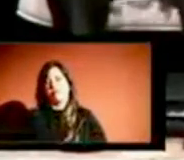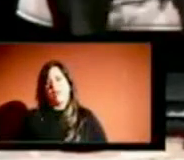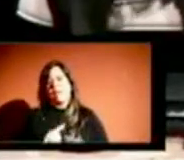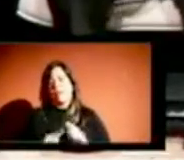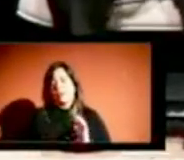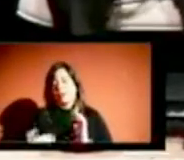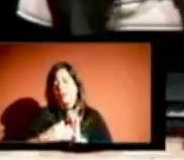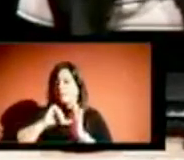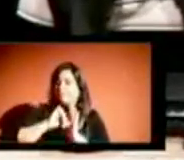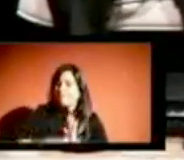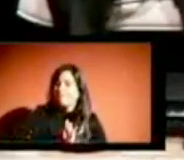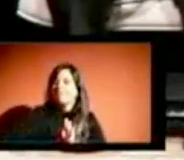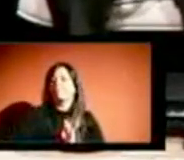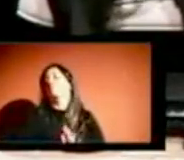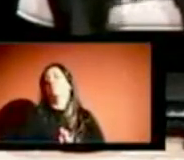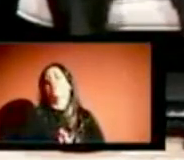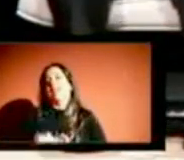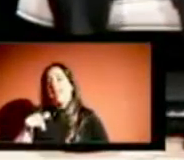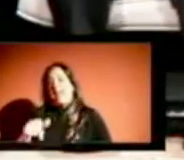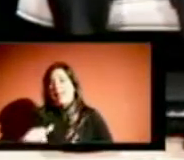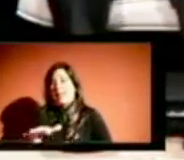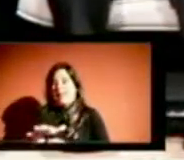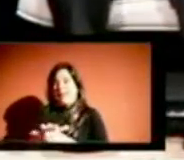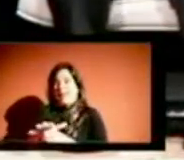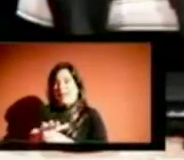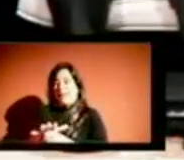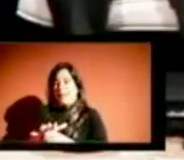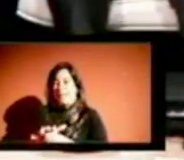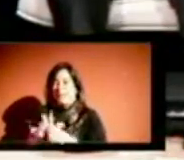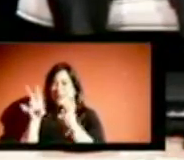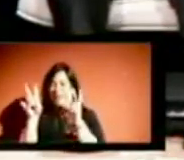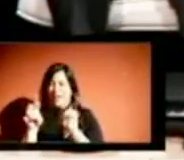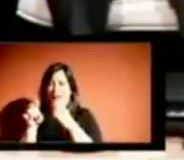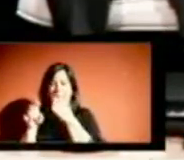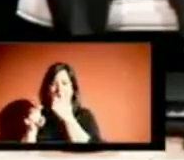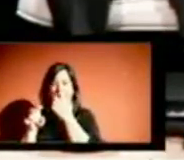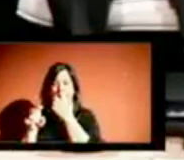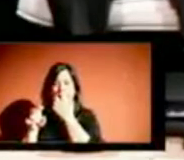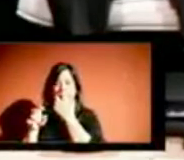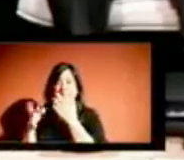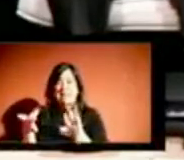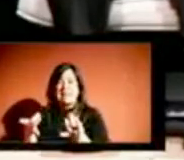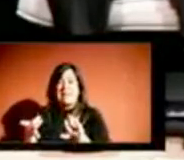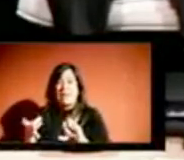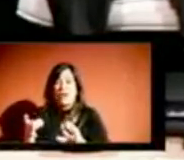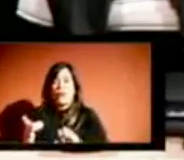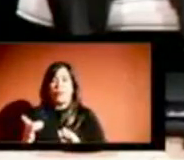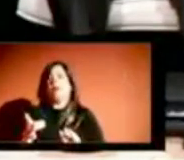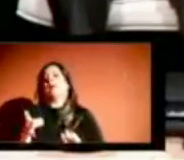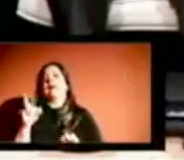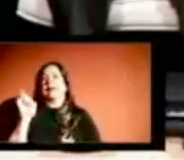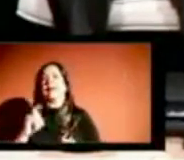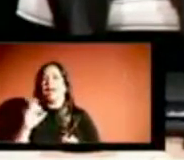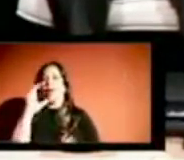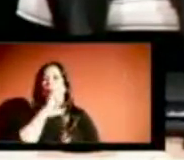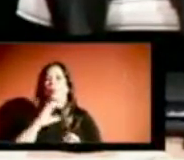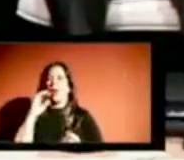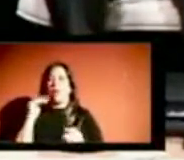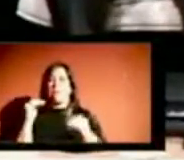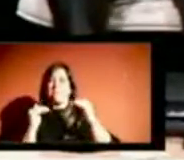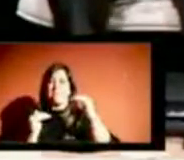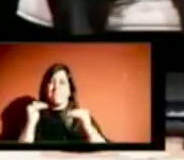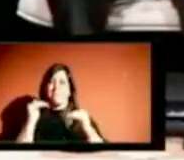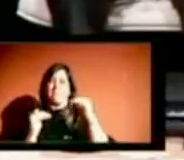Pero reitero que yo en esta área, que es un área sensitiva, es un área en la que hay que buscar un